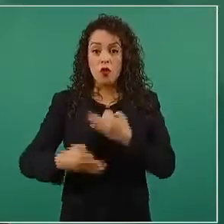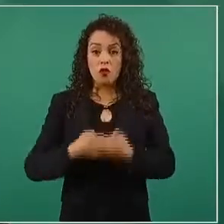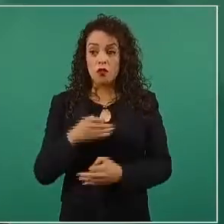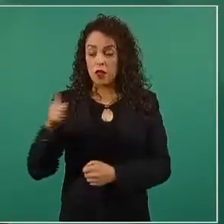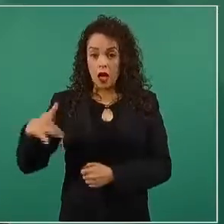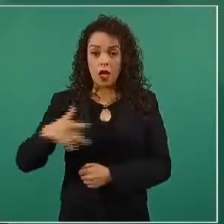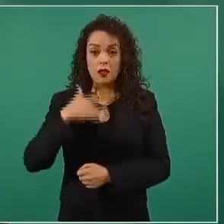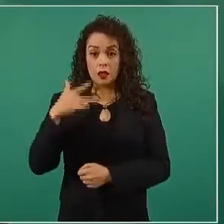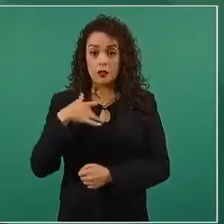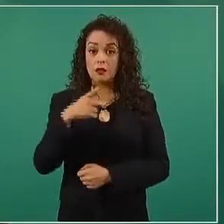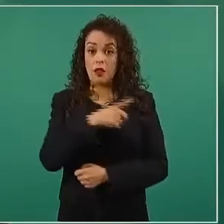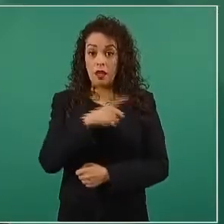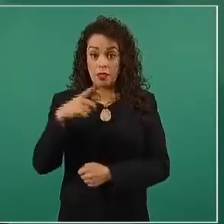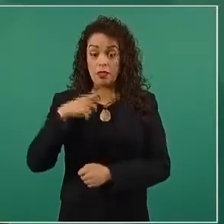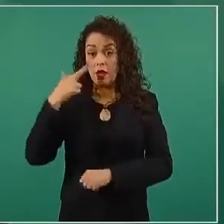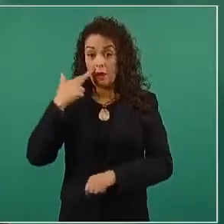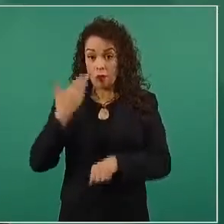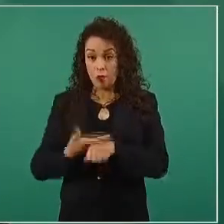justiciera.